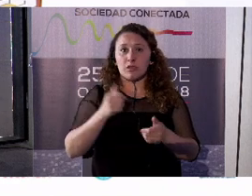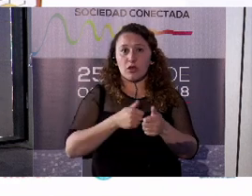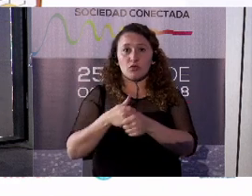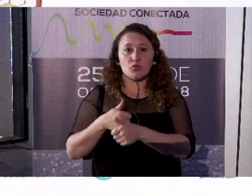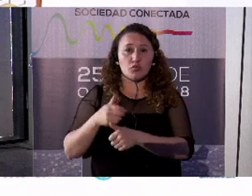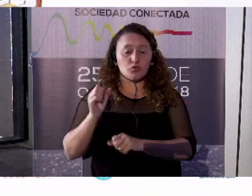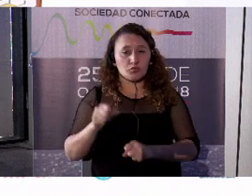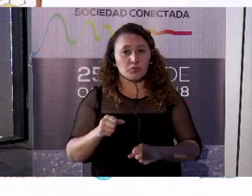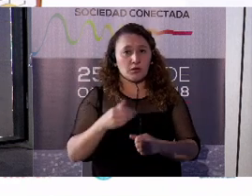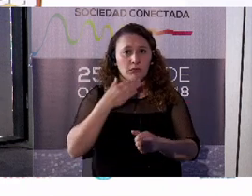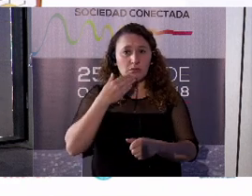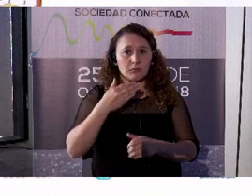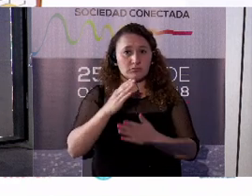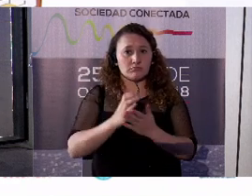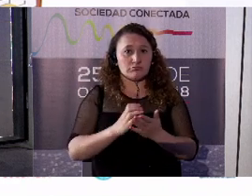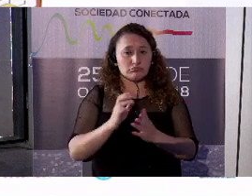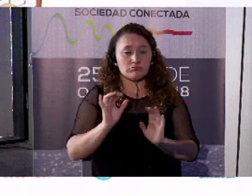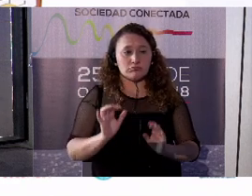tendrían que ser